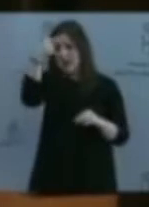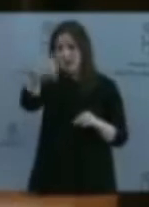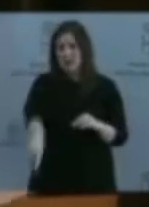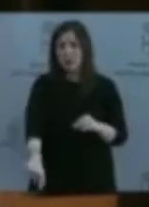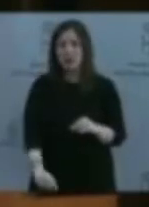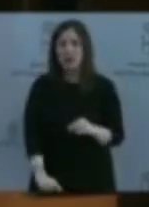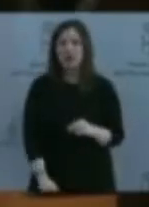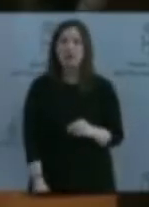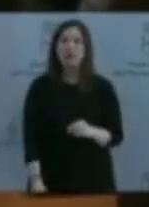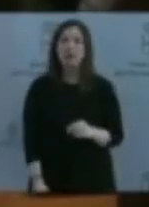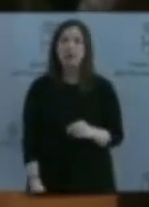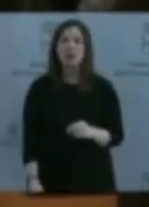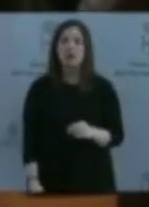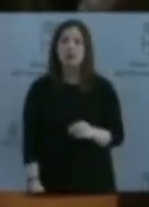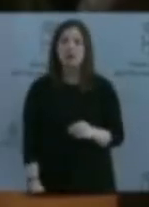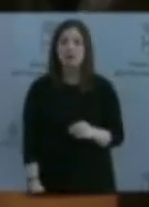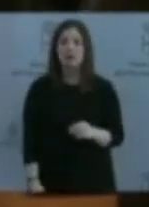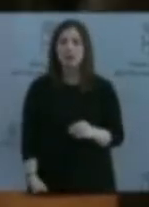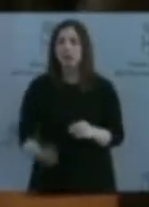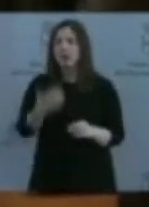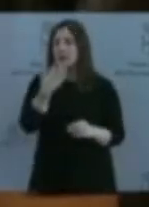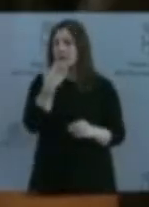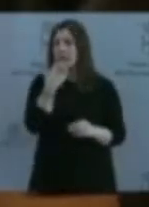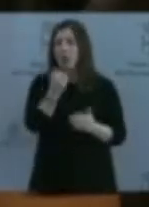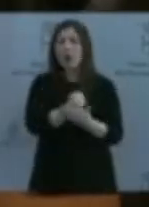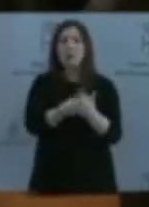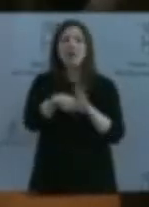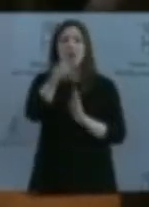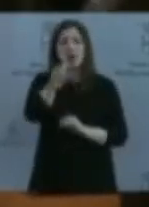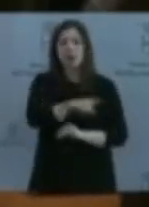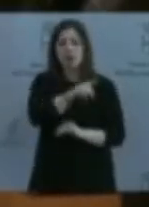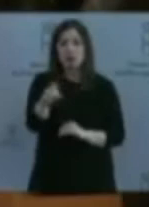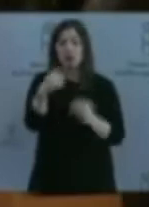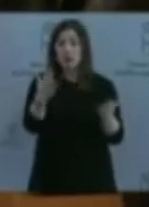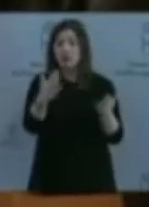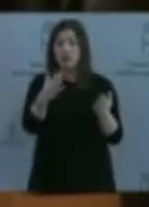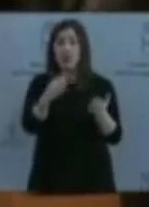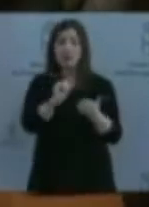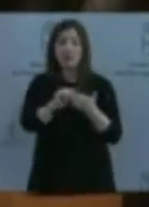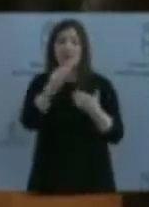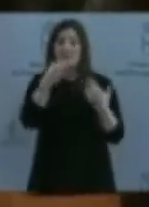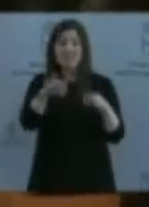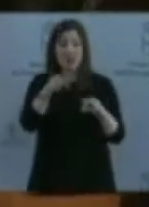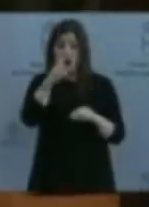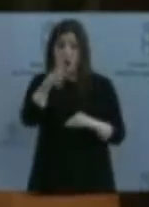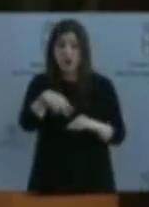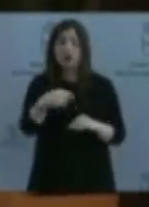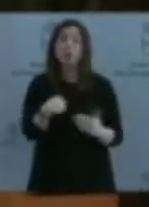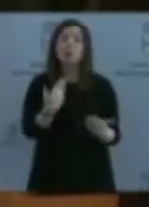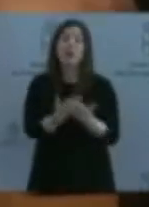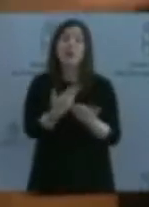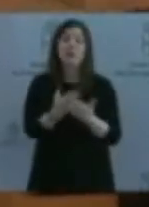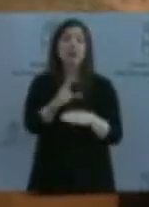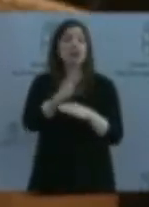si habían matriculado o no. En este punto ya las notes simples ya no nos van a valer y lo que pedimos, señora consejera, y que solicite, porque usted no le matriculó,